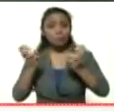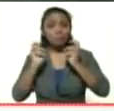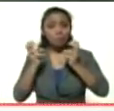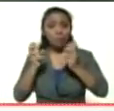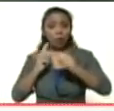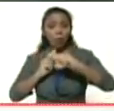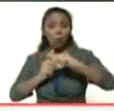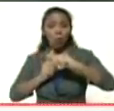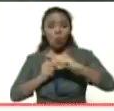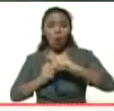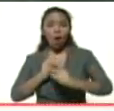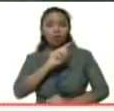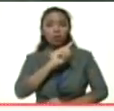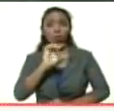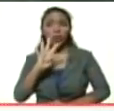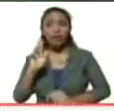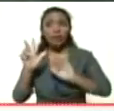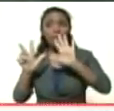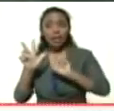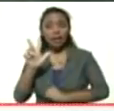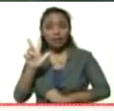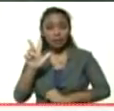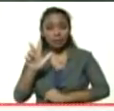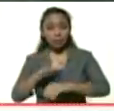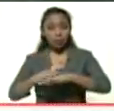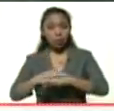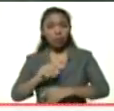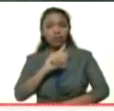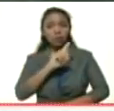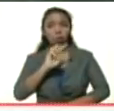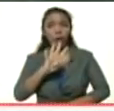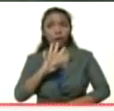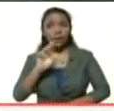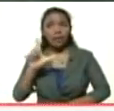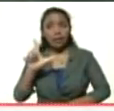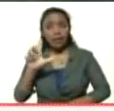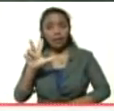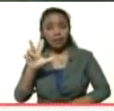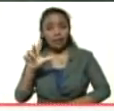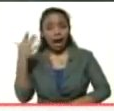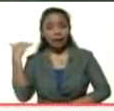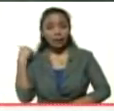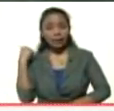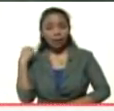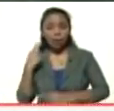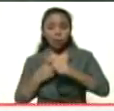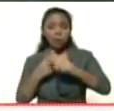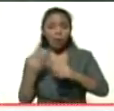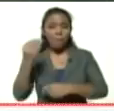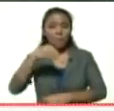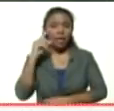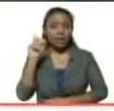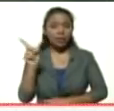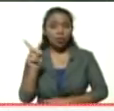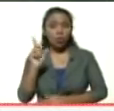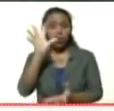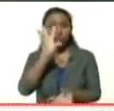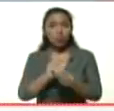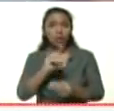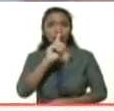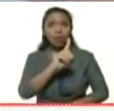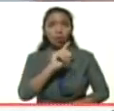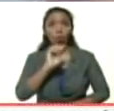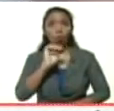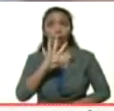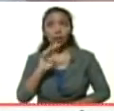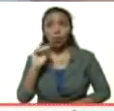se suma a los 143 casos anteriores, y entonces, resumiendo, tenemos